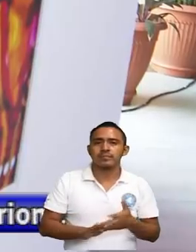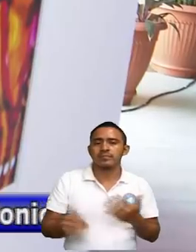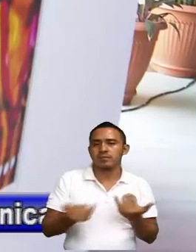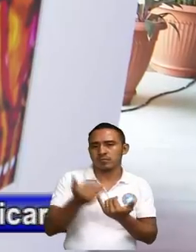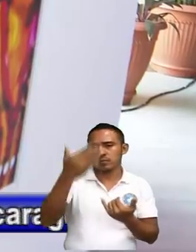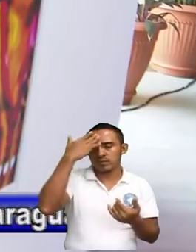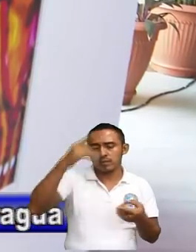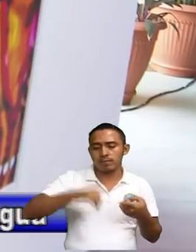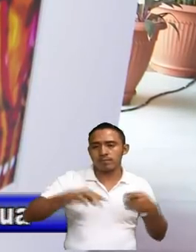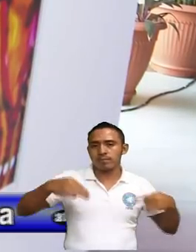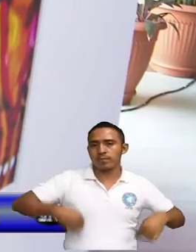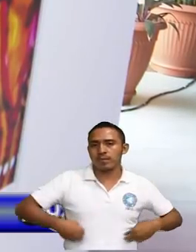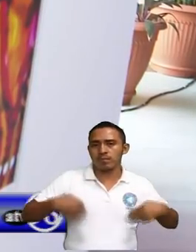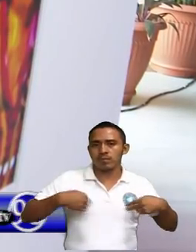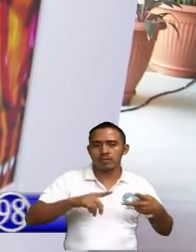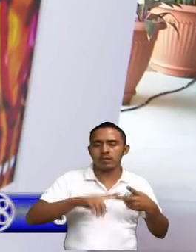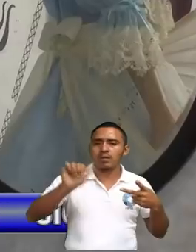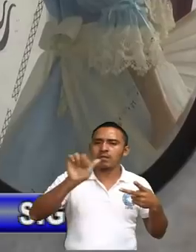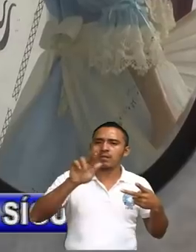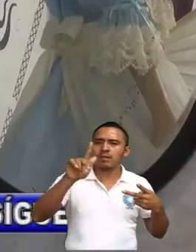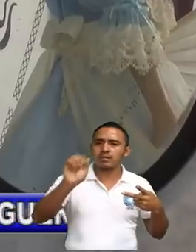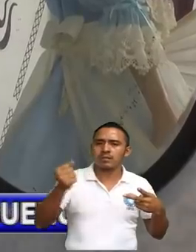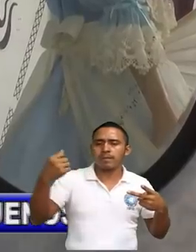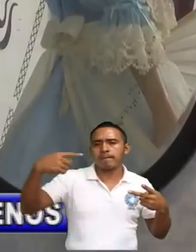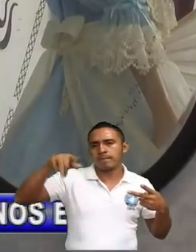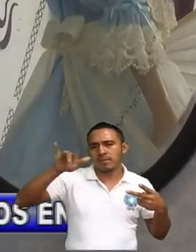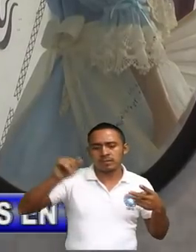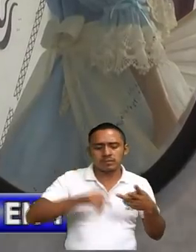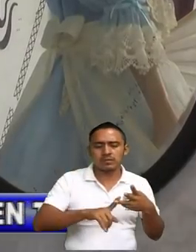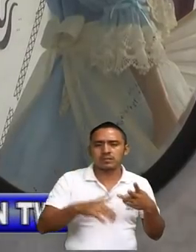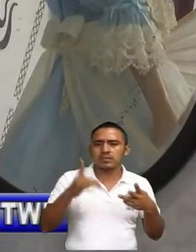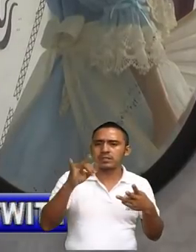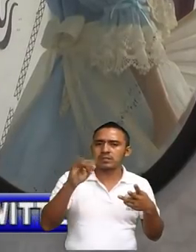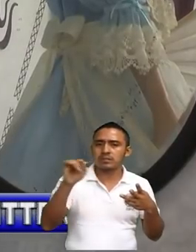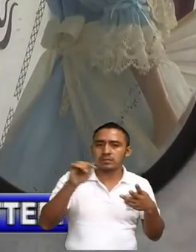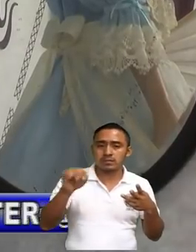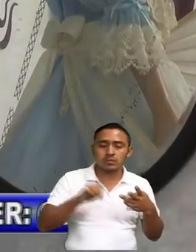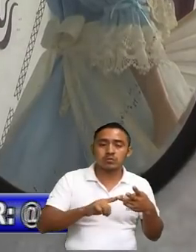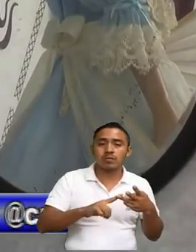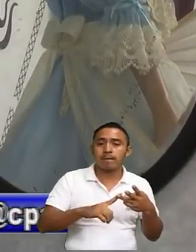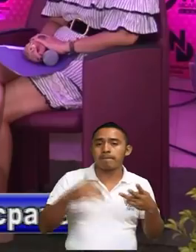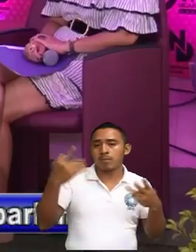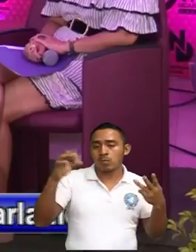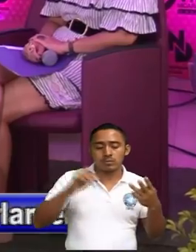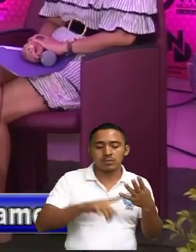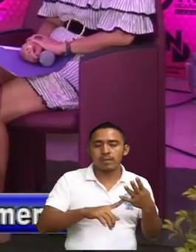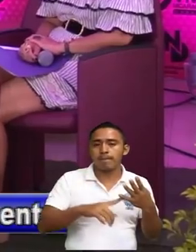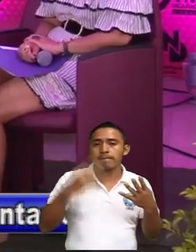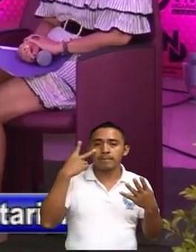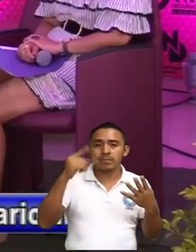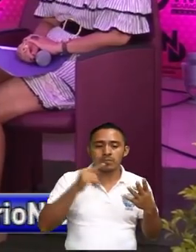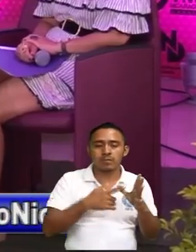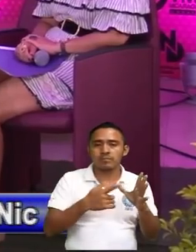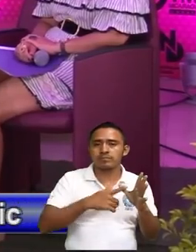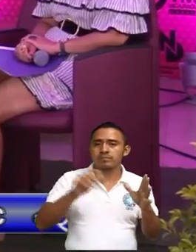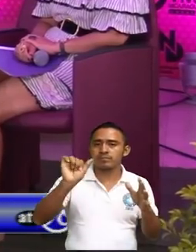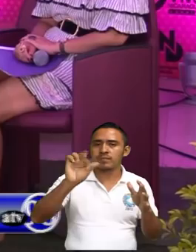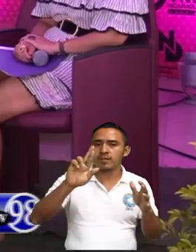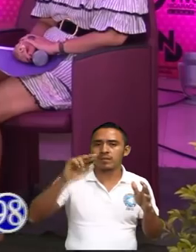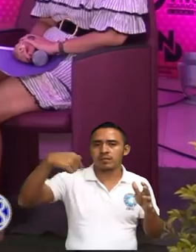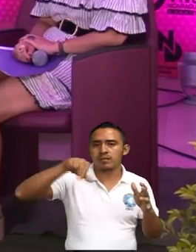saben, es moda, artes plásticas, diseño de productos, diseño y comunicación visual, diseño en general,